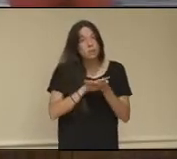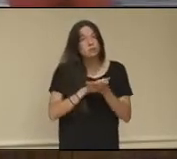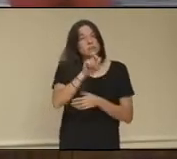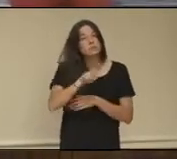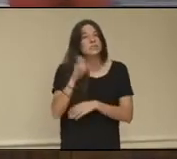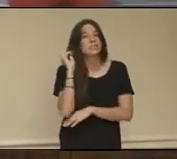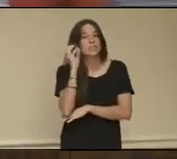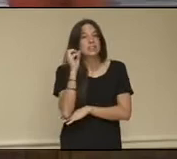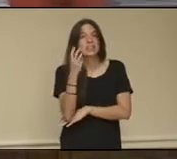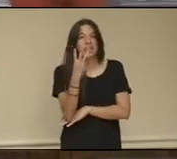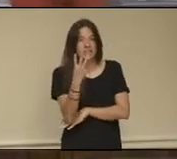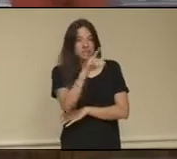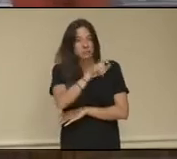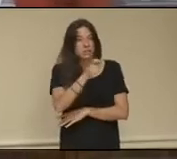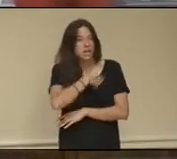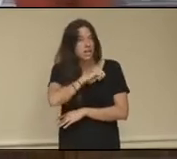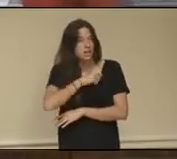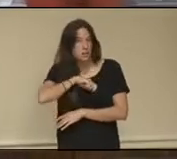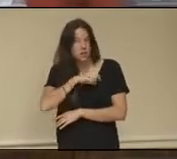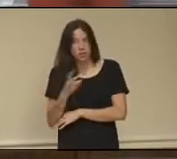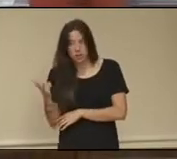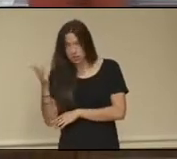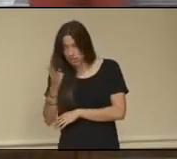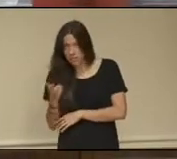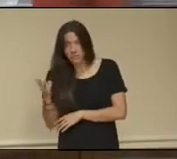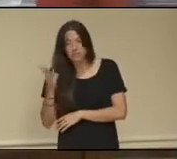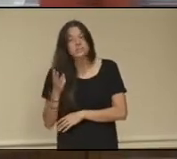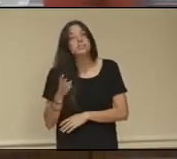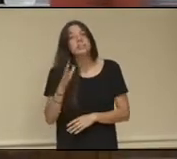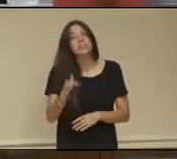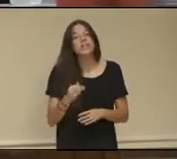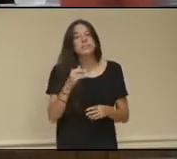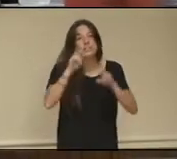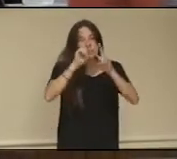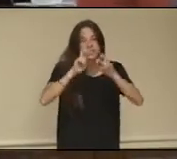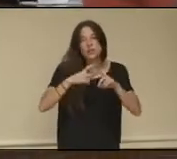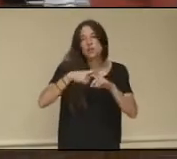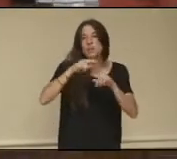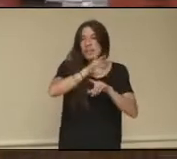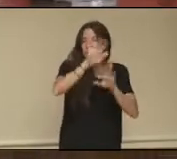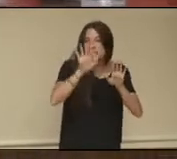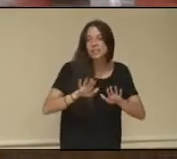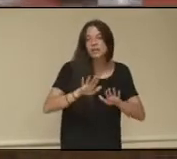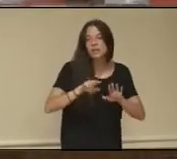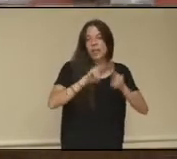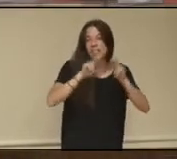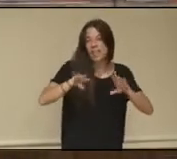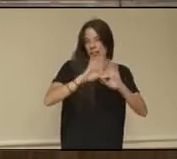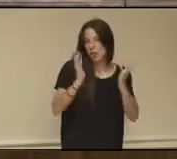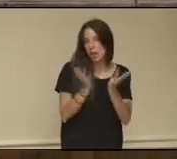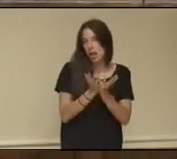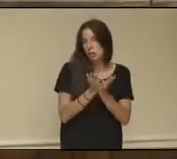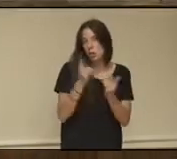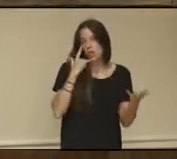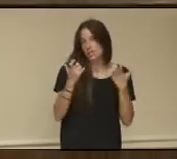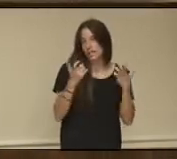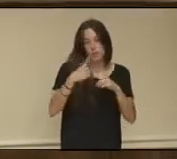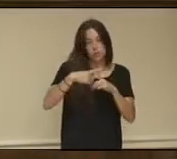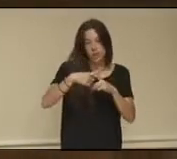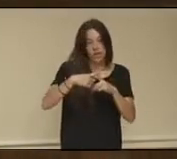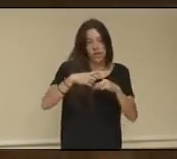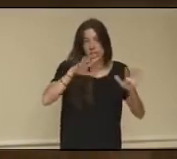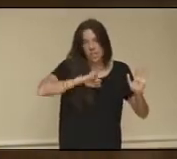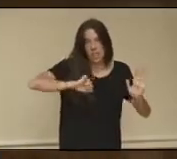personas españolas, todos ellos, y que destacan en la investigación a nivel internacional de manera excelente. Y aquí